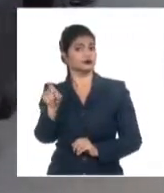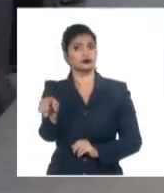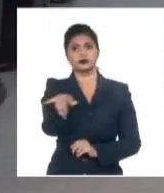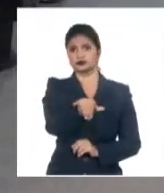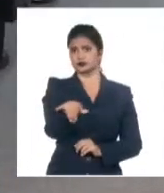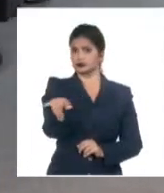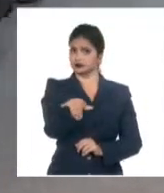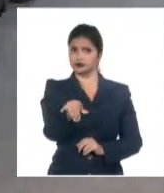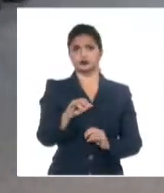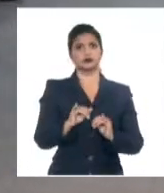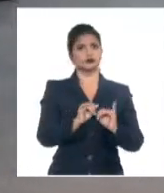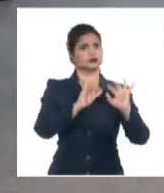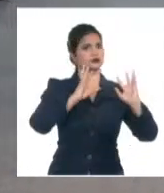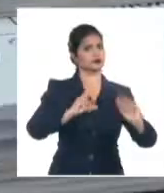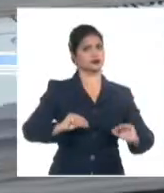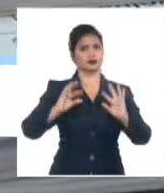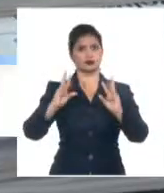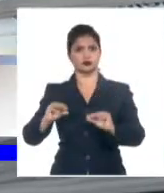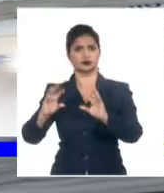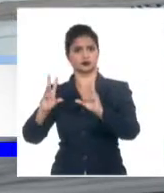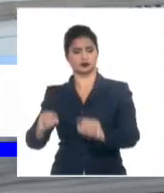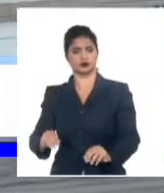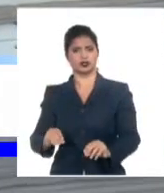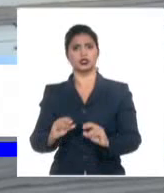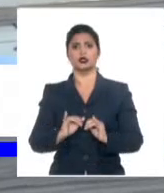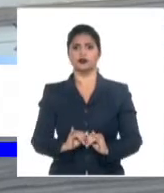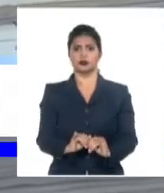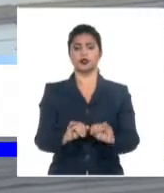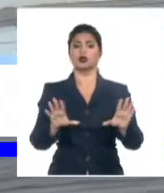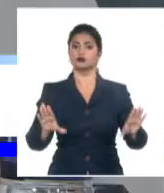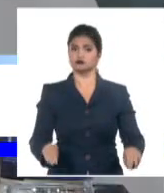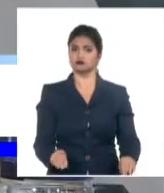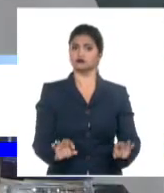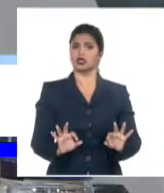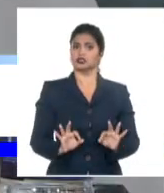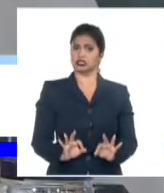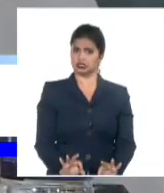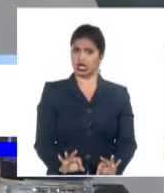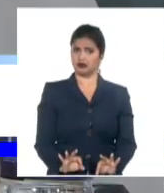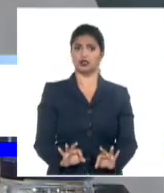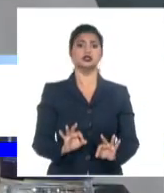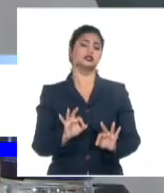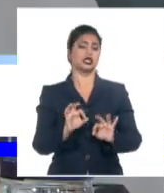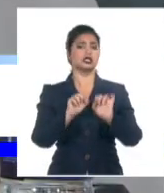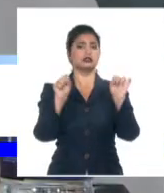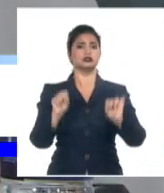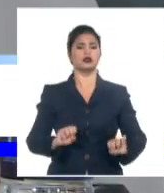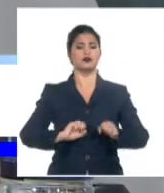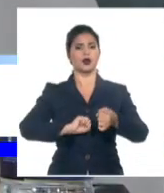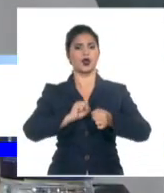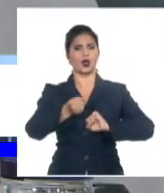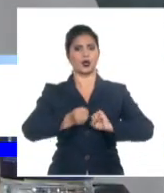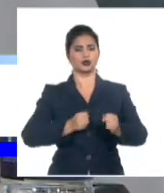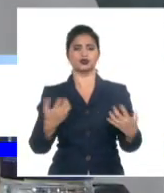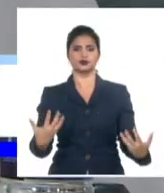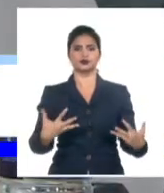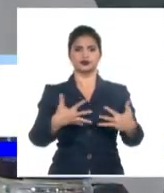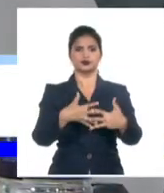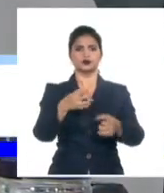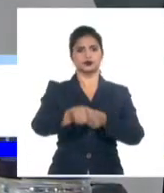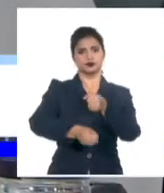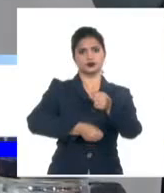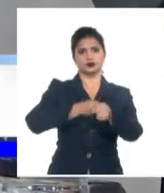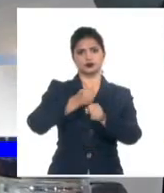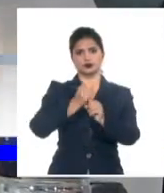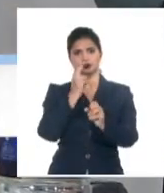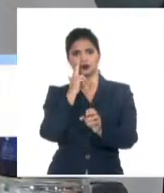la calificación de aceptable en el indicador de sistema de control sobre el uso de combustibles en la